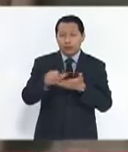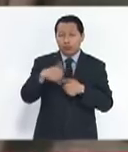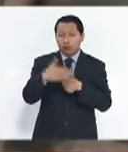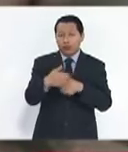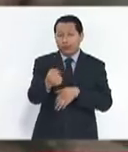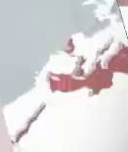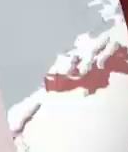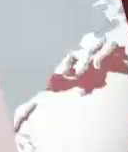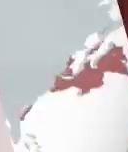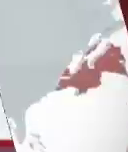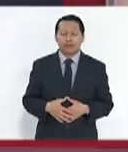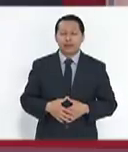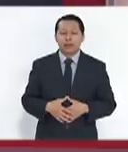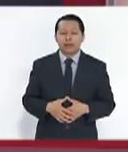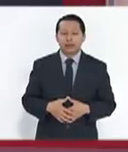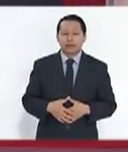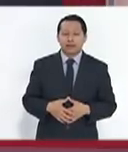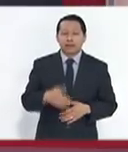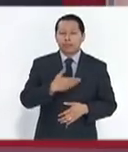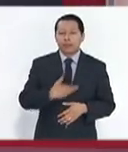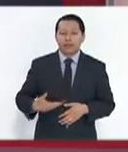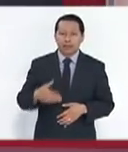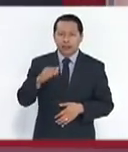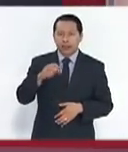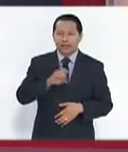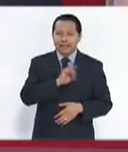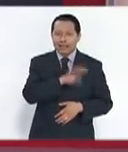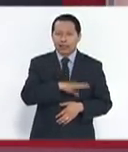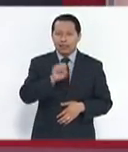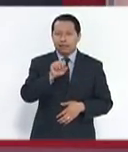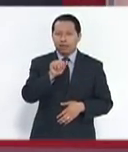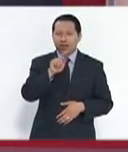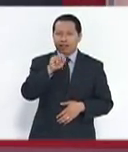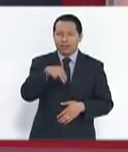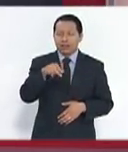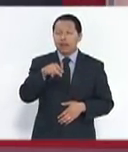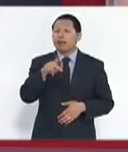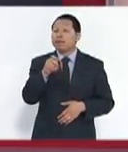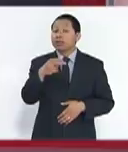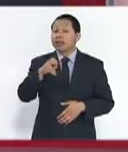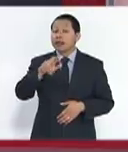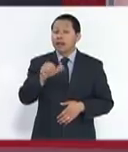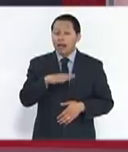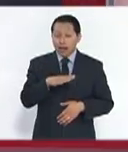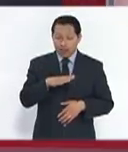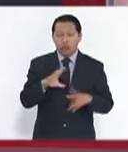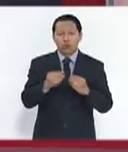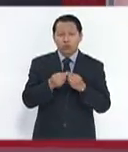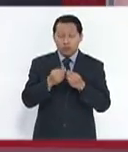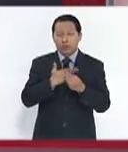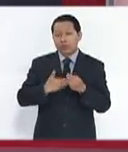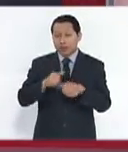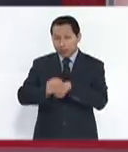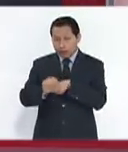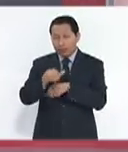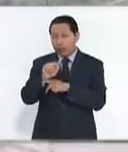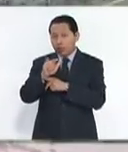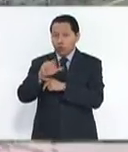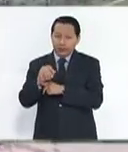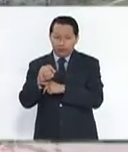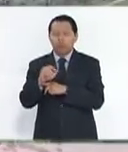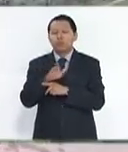próximo. El presidente de Chile, Sebastián Piñera, se reunió en la Casa Rosada con el presidente de Argentina, Mauricio